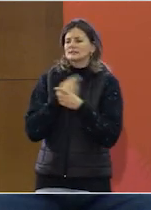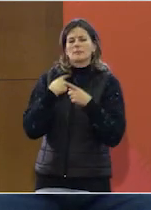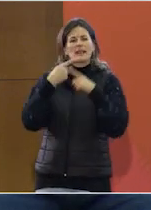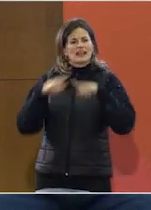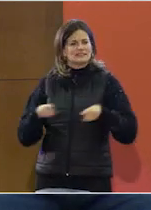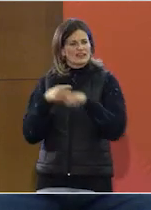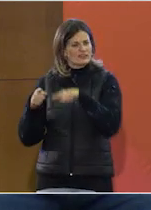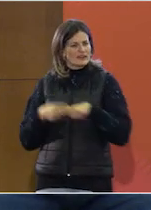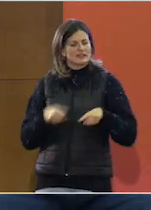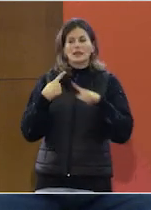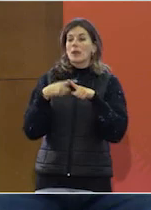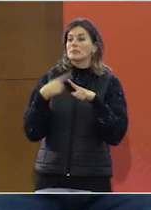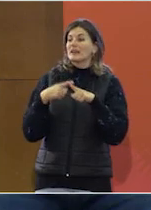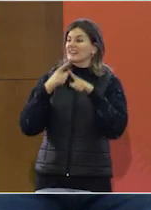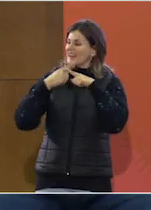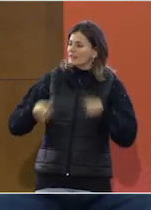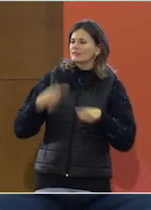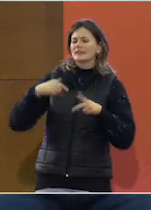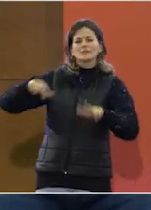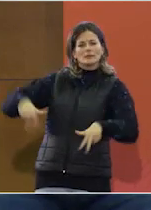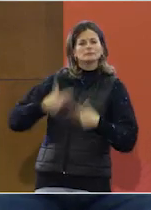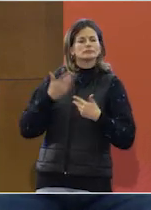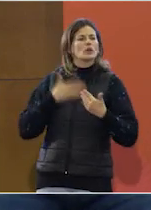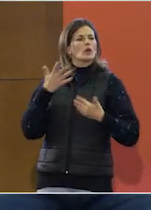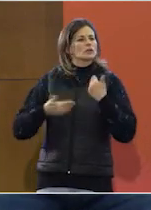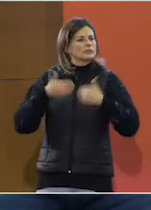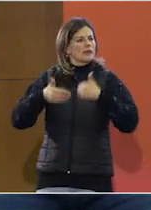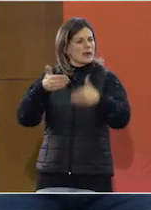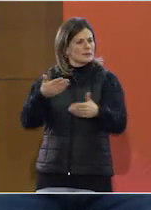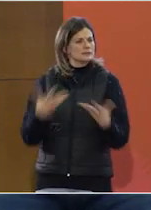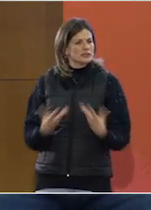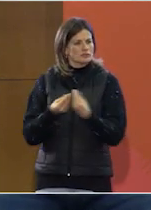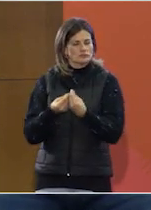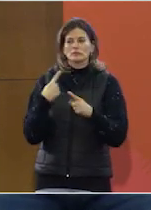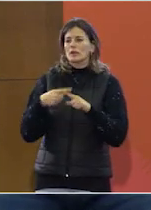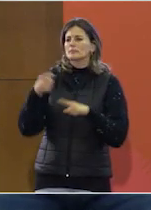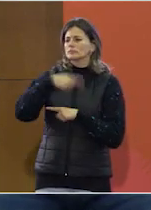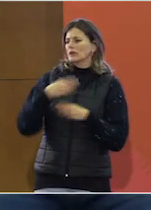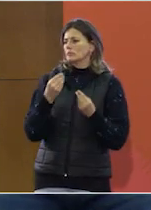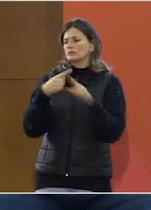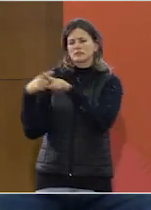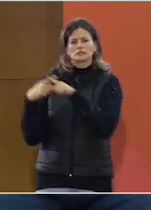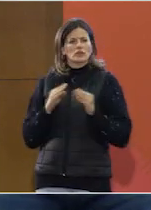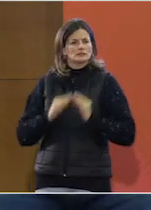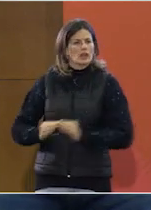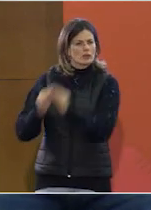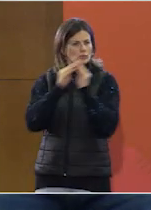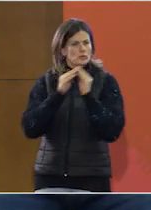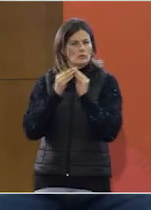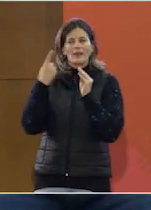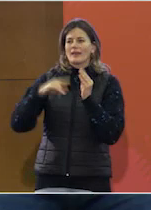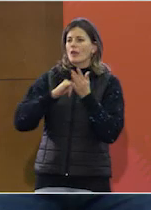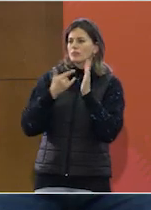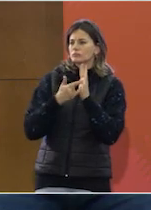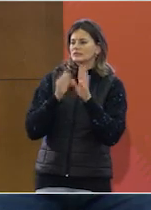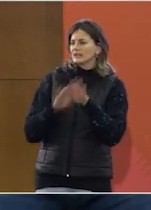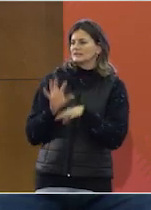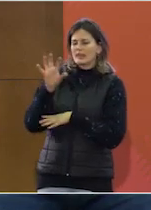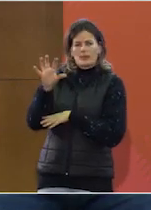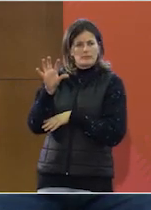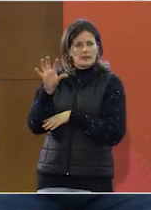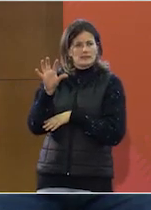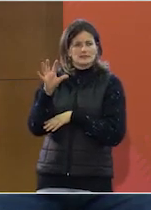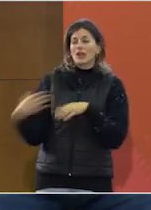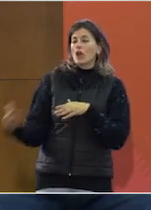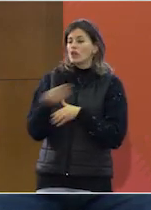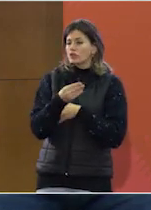diferencia, porque la diferencia es lo que nos permite caminar juntos, porque tenemos mucho en común, tenemos un proyecto de país en